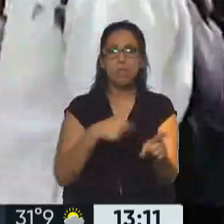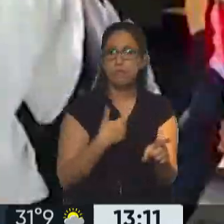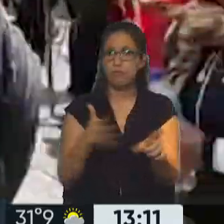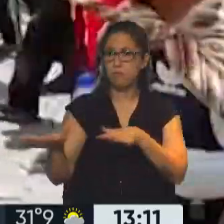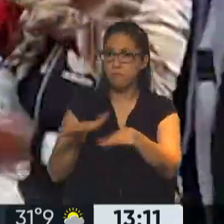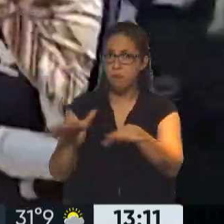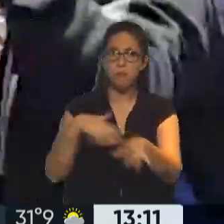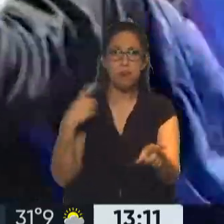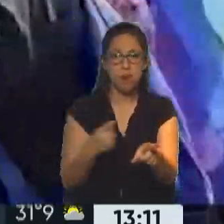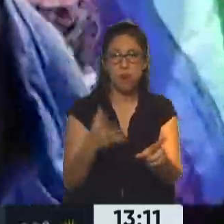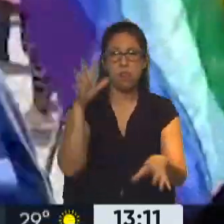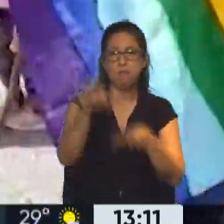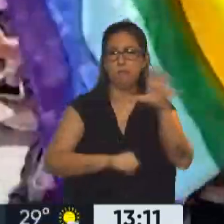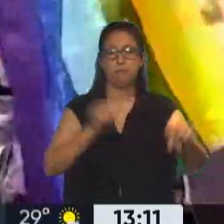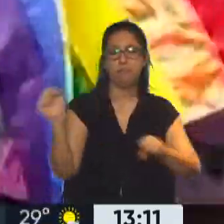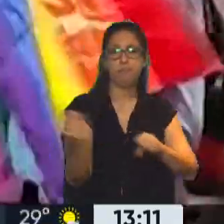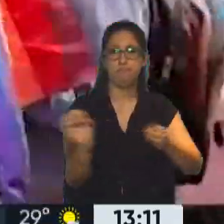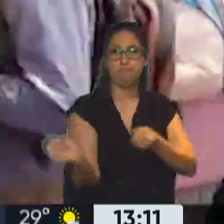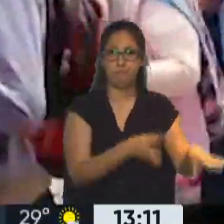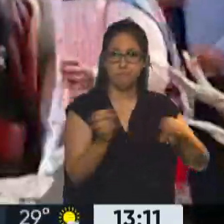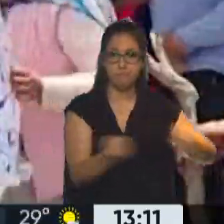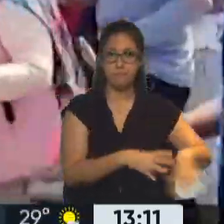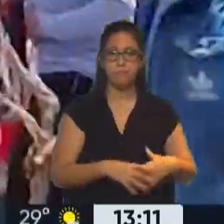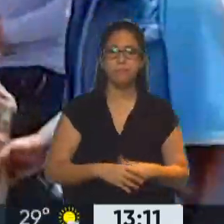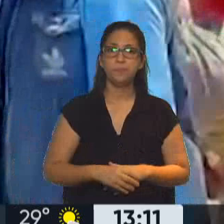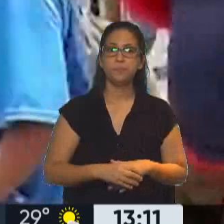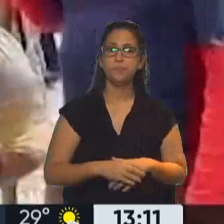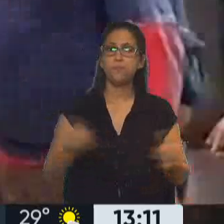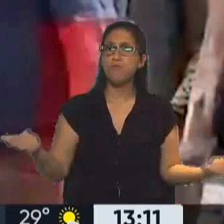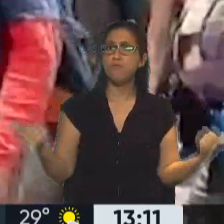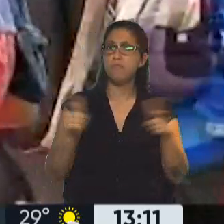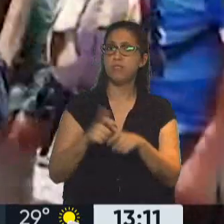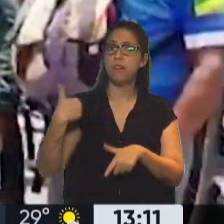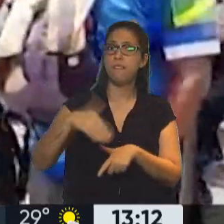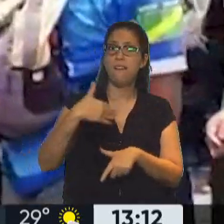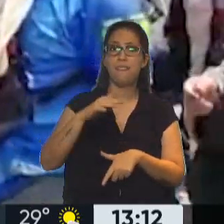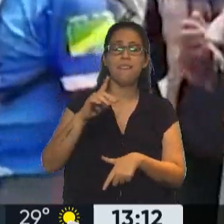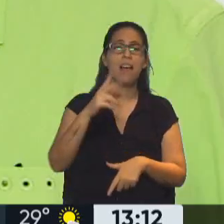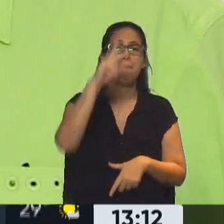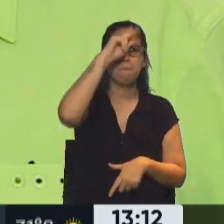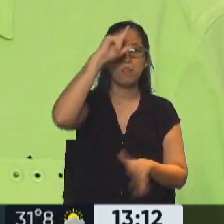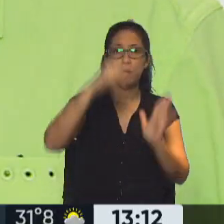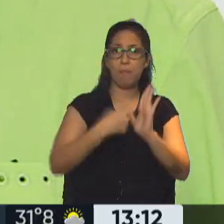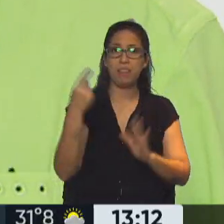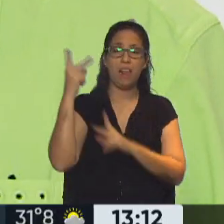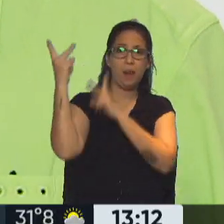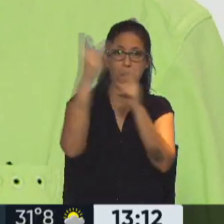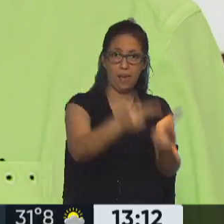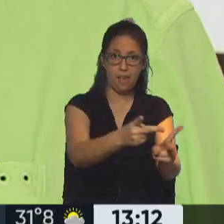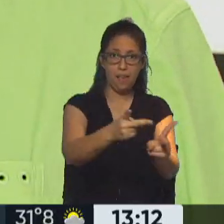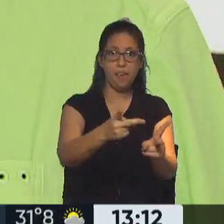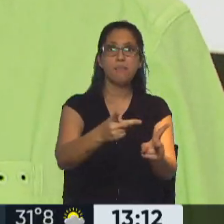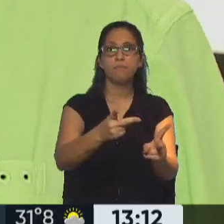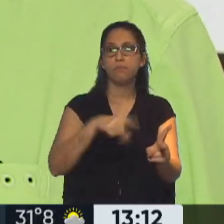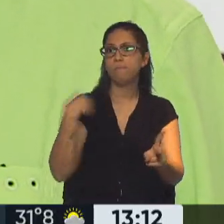está movilizando, ¿verdad? Una importante comisión está pronta a viajar a Lima. Esta misión de Internacional de